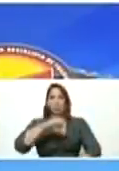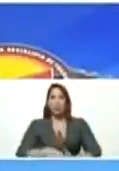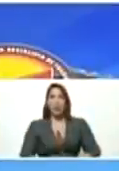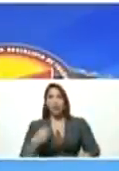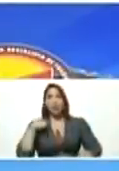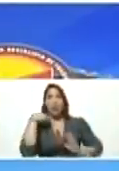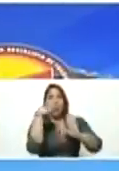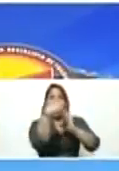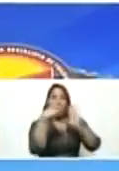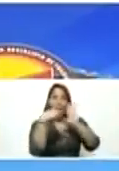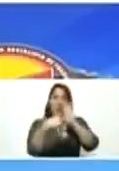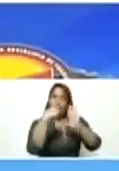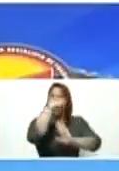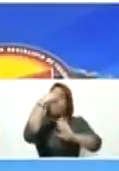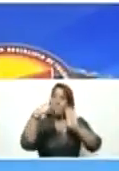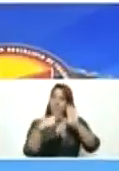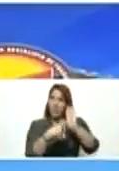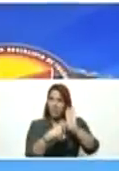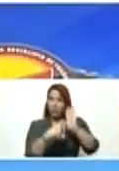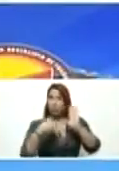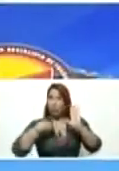leí complete hijo